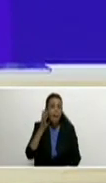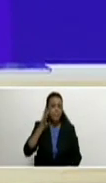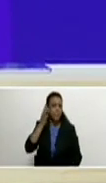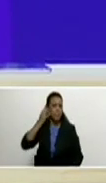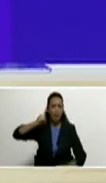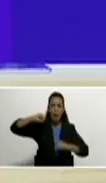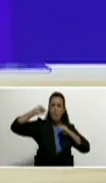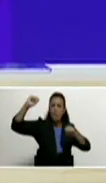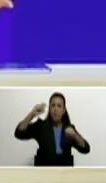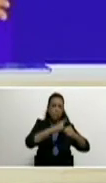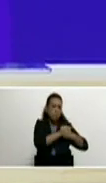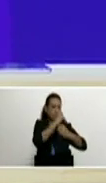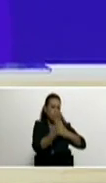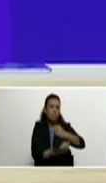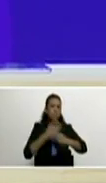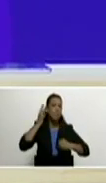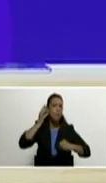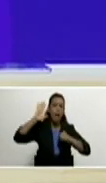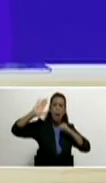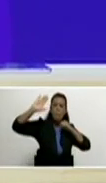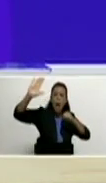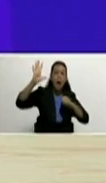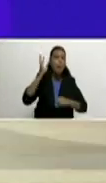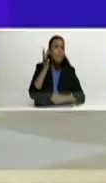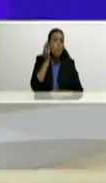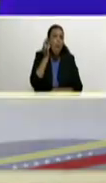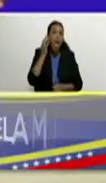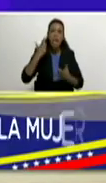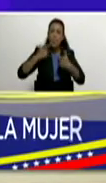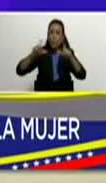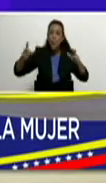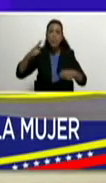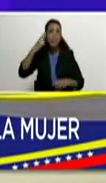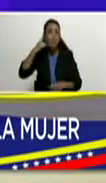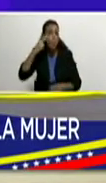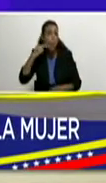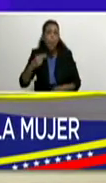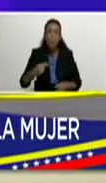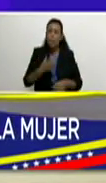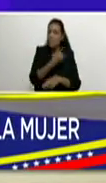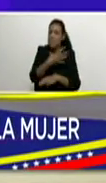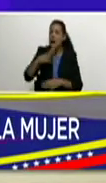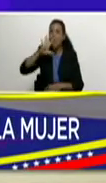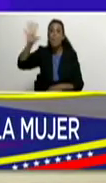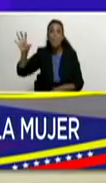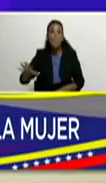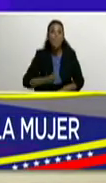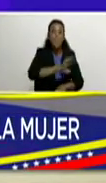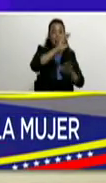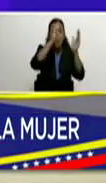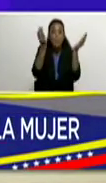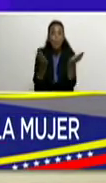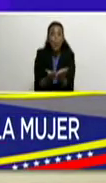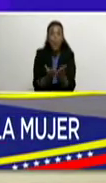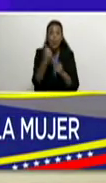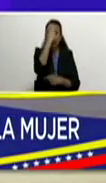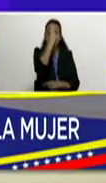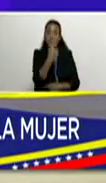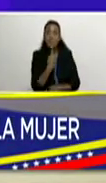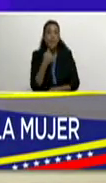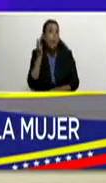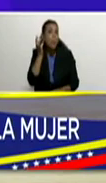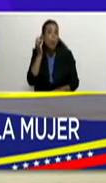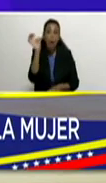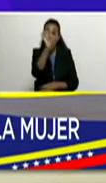feminismo y todas las corrientes feministas que hay de diverso color en todos los países y la característica del